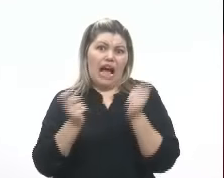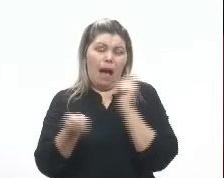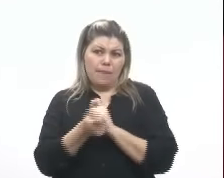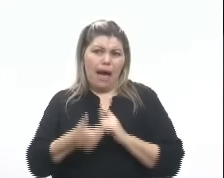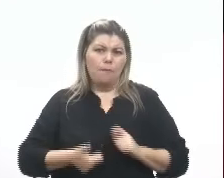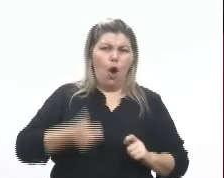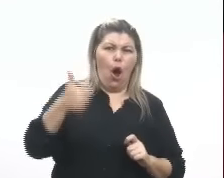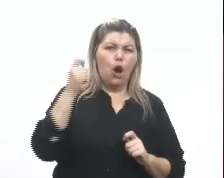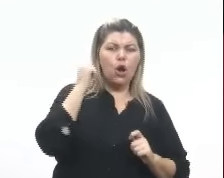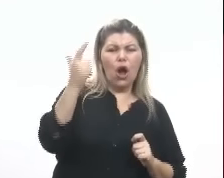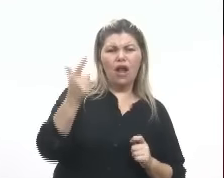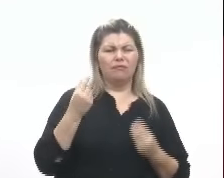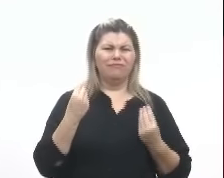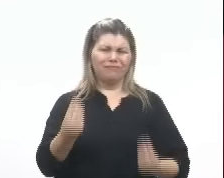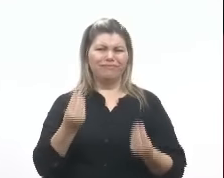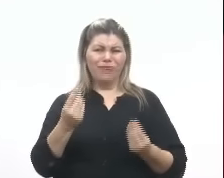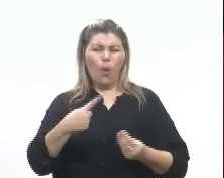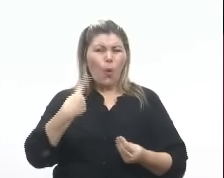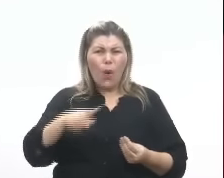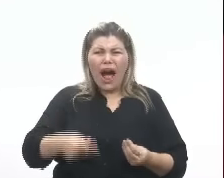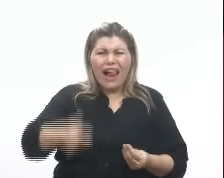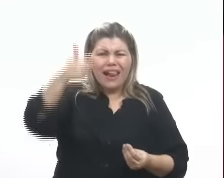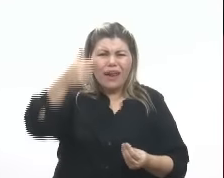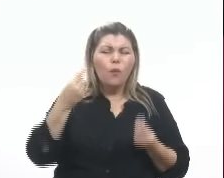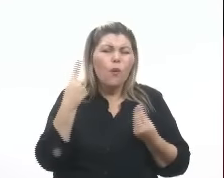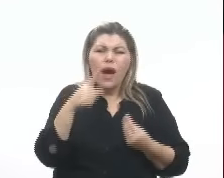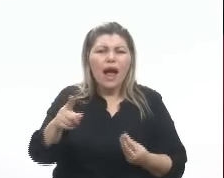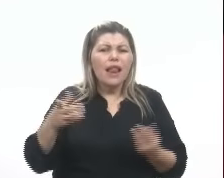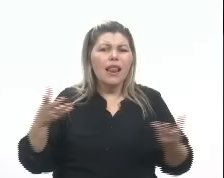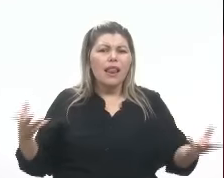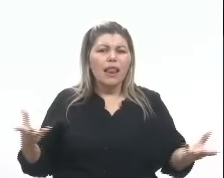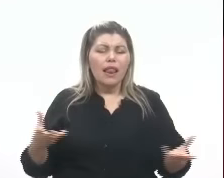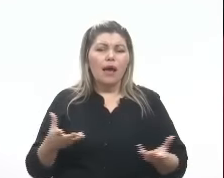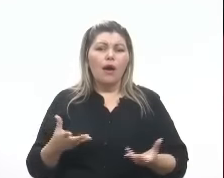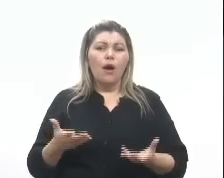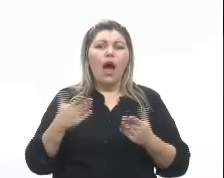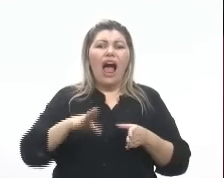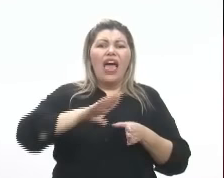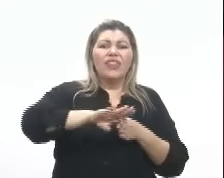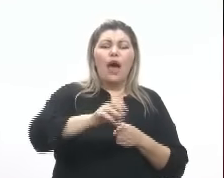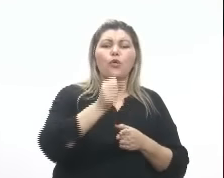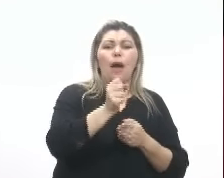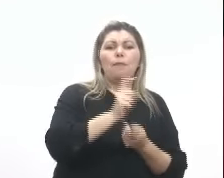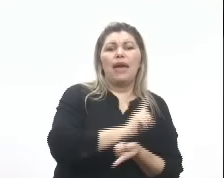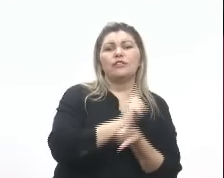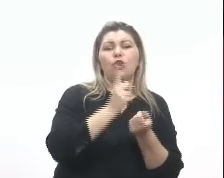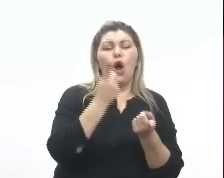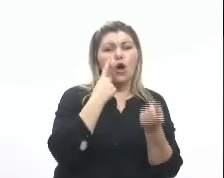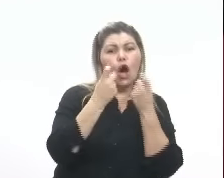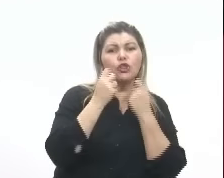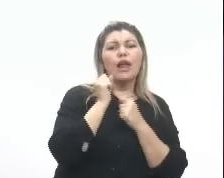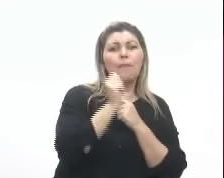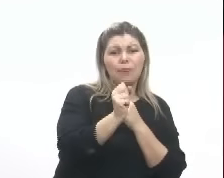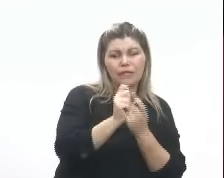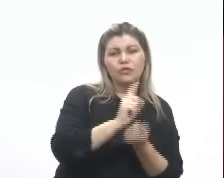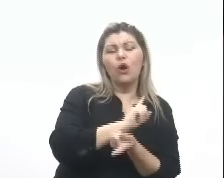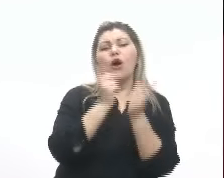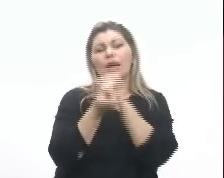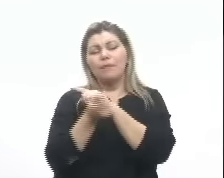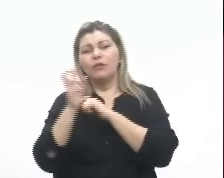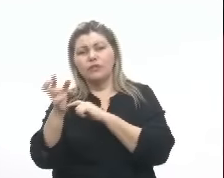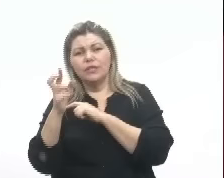pero ¿cuál es el éxito? ¿Quién no va a cambiar deuda en peso, controlada en peso, por deuda por